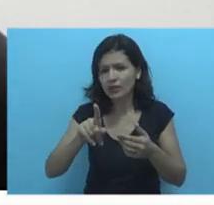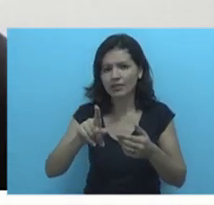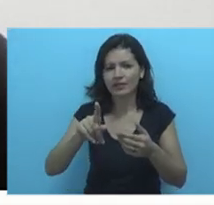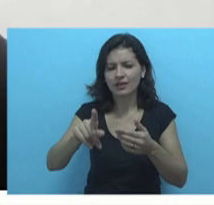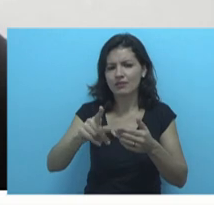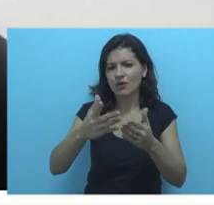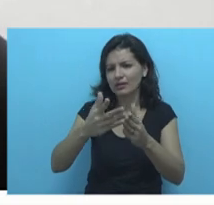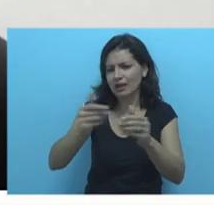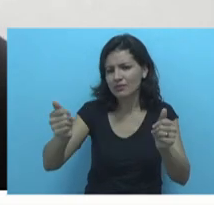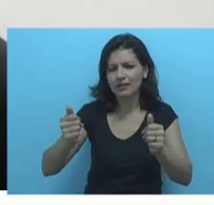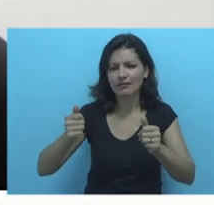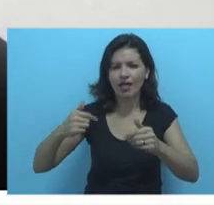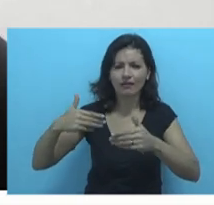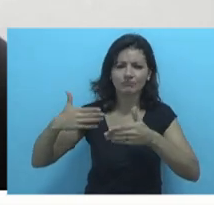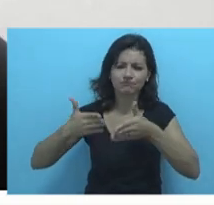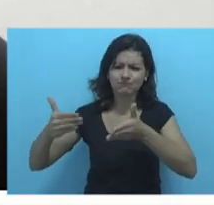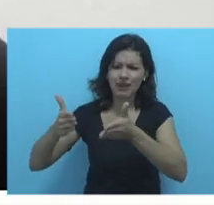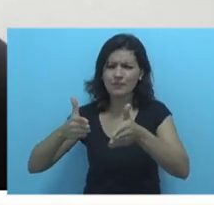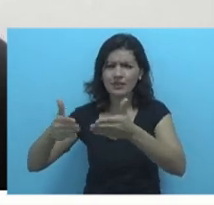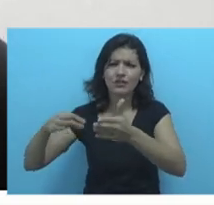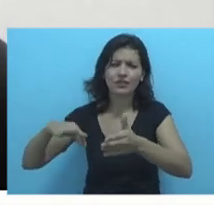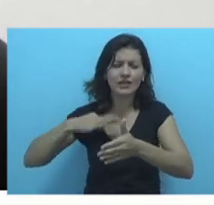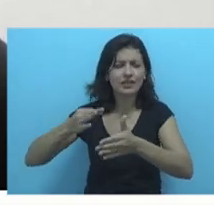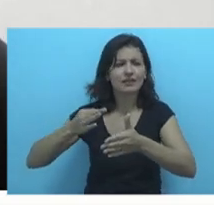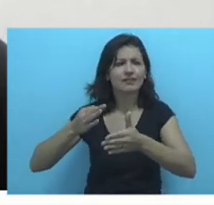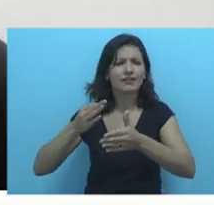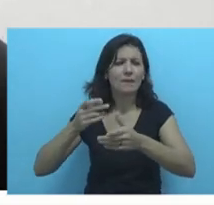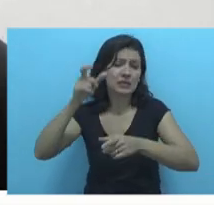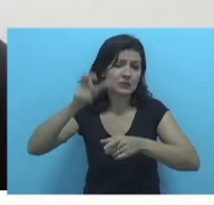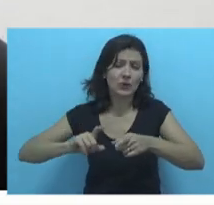En el momento de la muerte, el político recoge